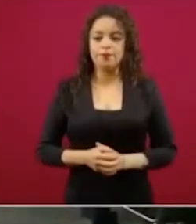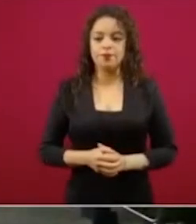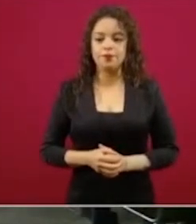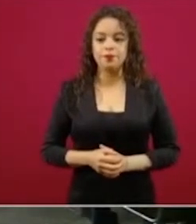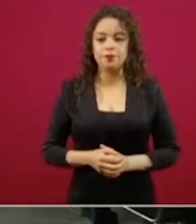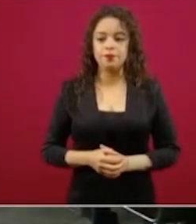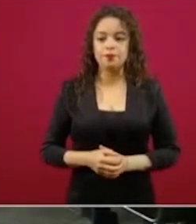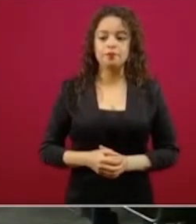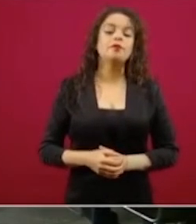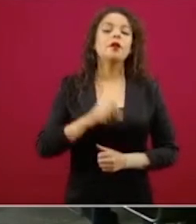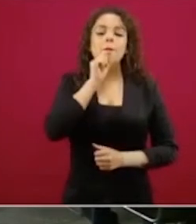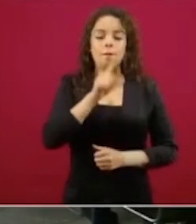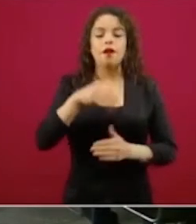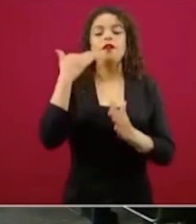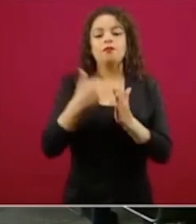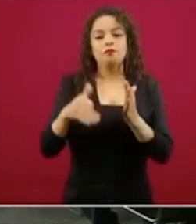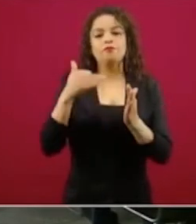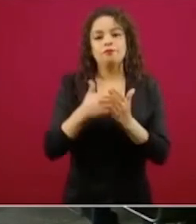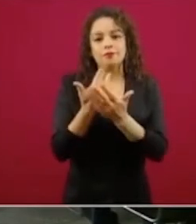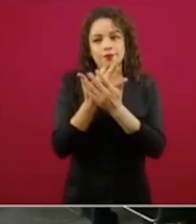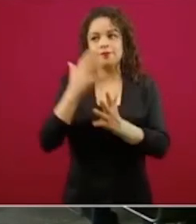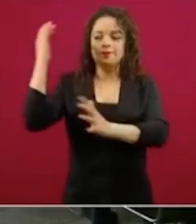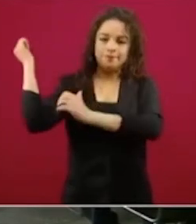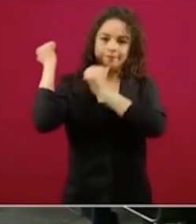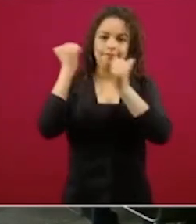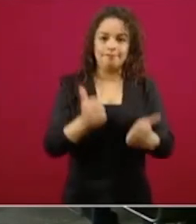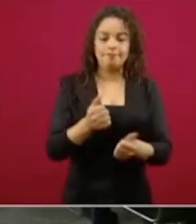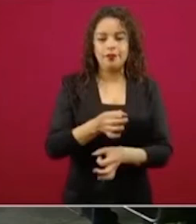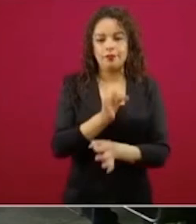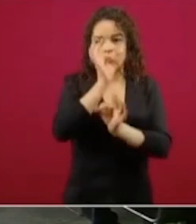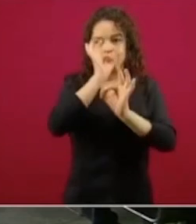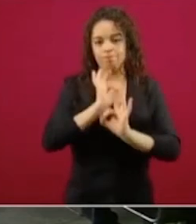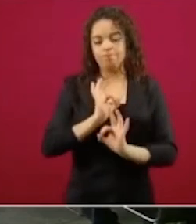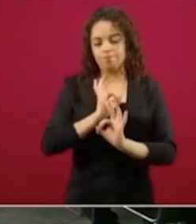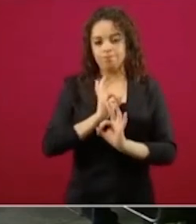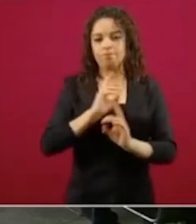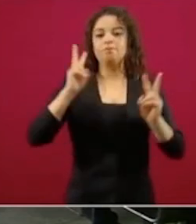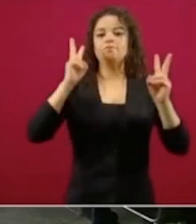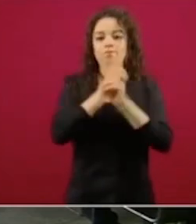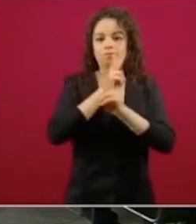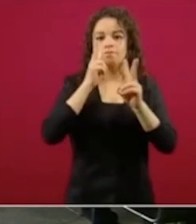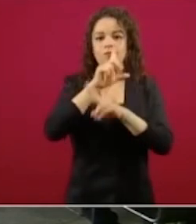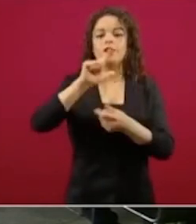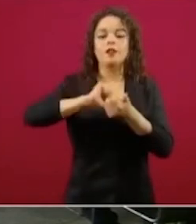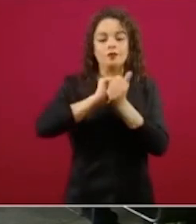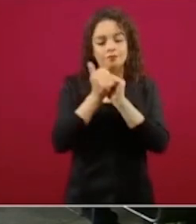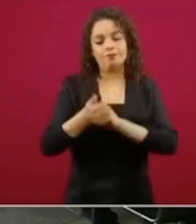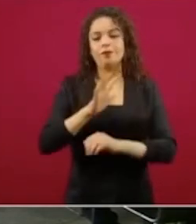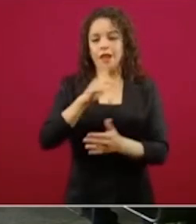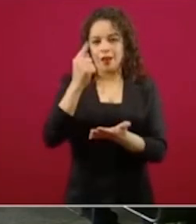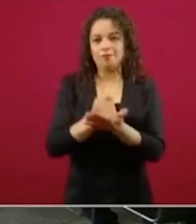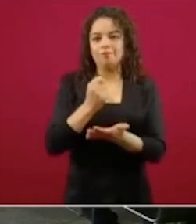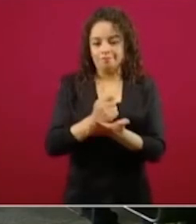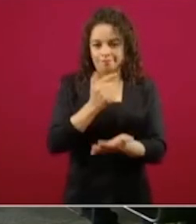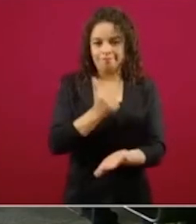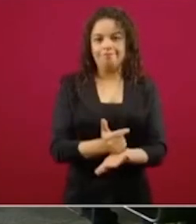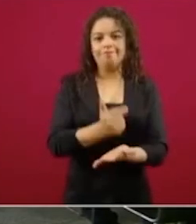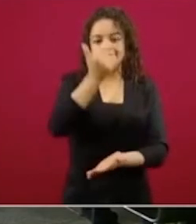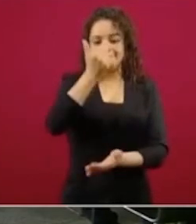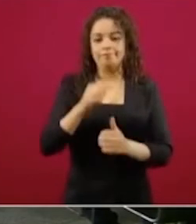pero en espera de los ventiladores para convertirlas en terapia intensiva y baja california